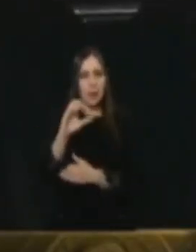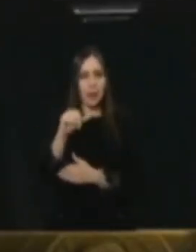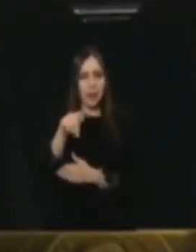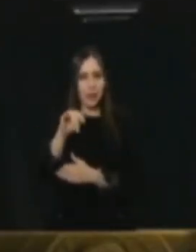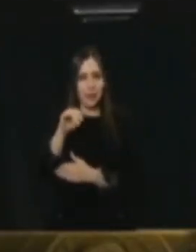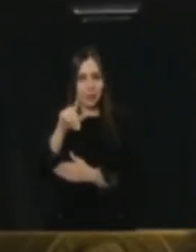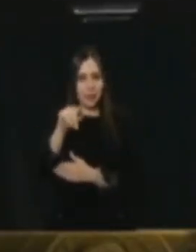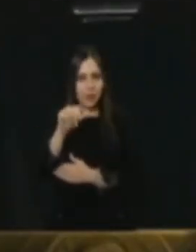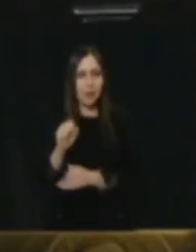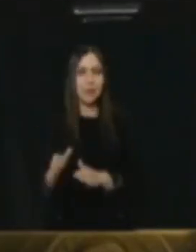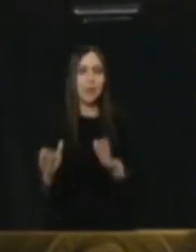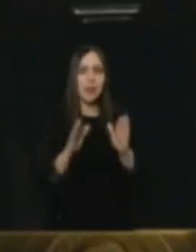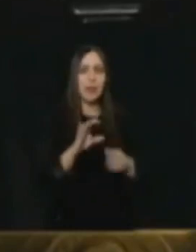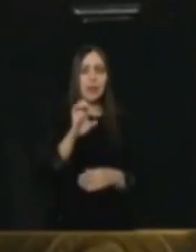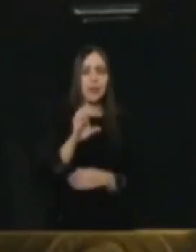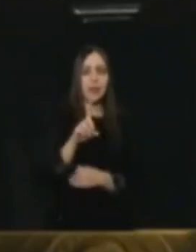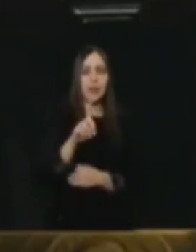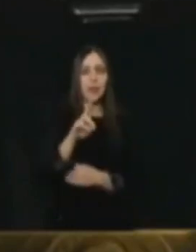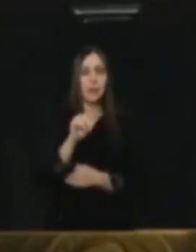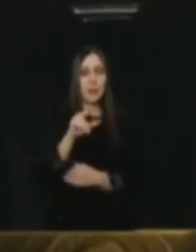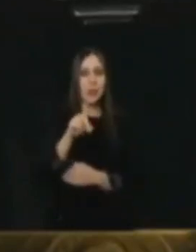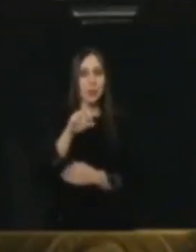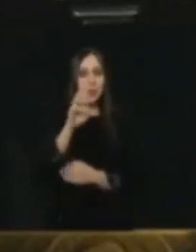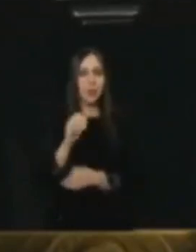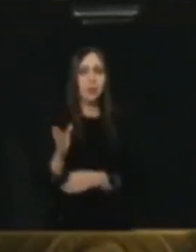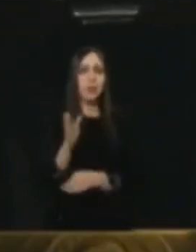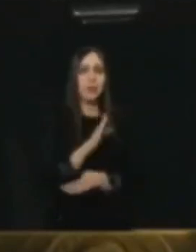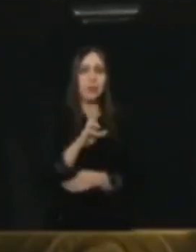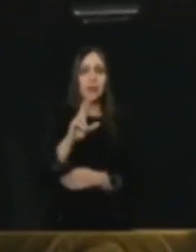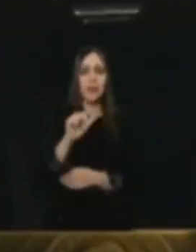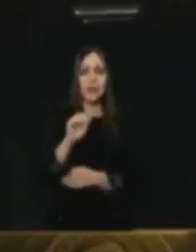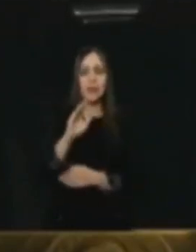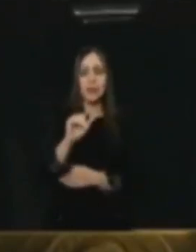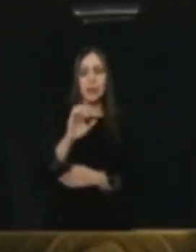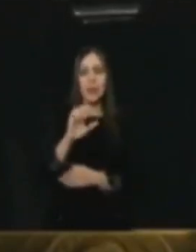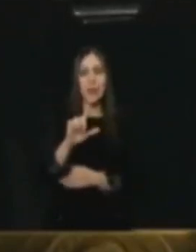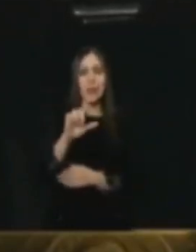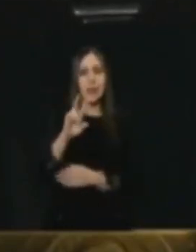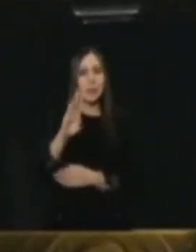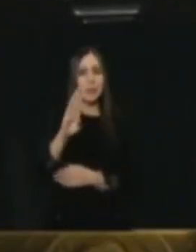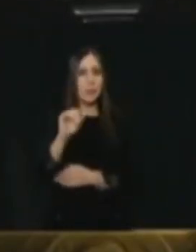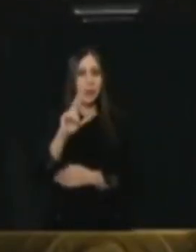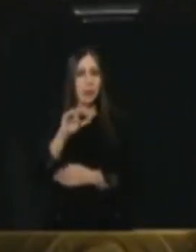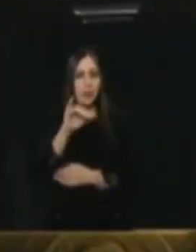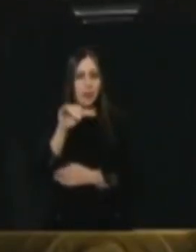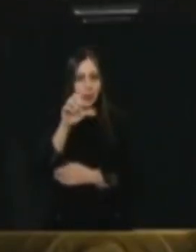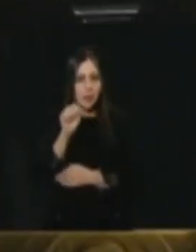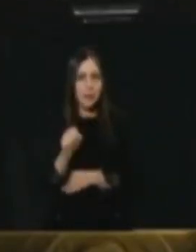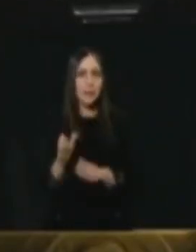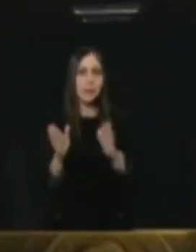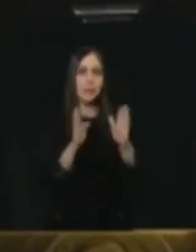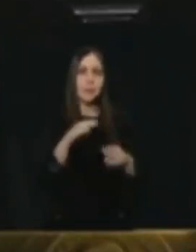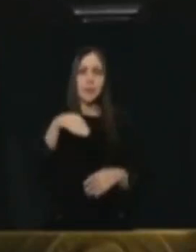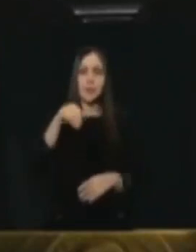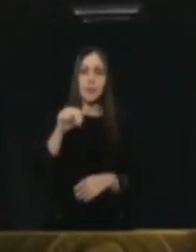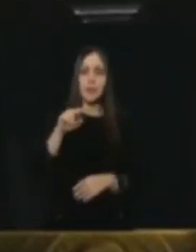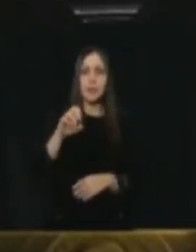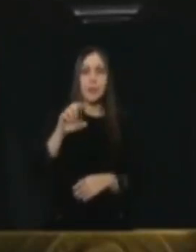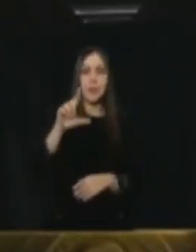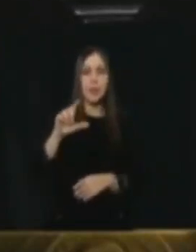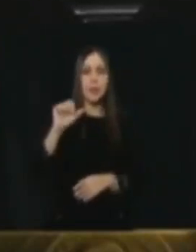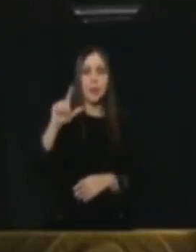Río Ríos, a Rafael Barajas, el Fisgón, a Manuel Ahumada, que